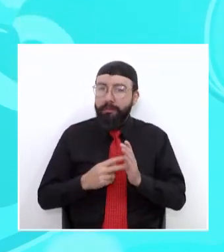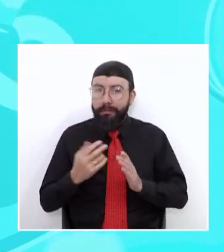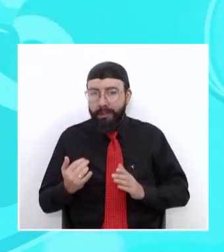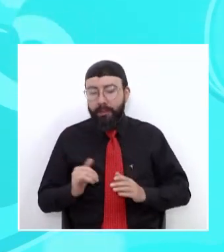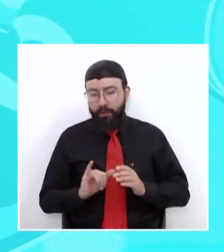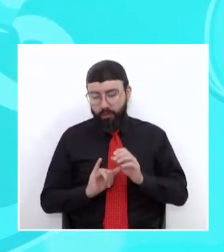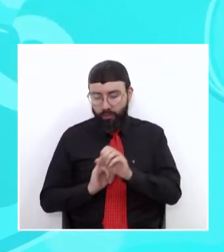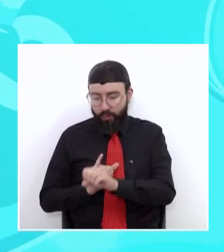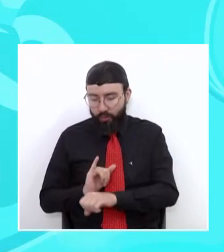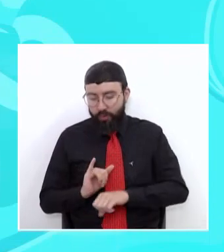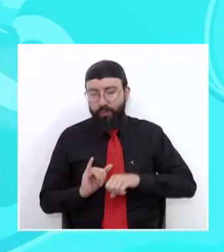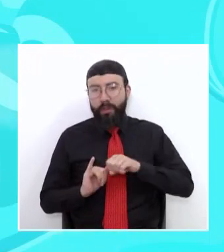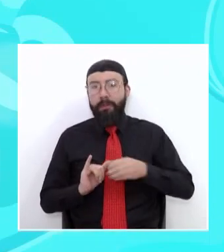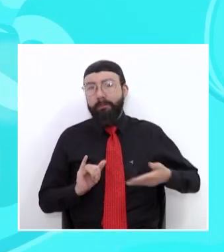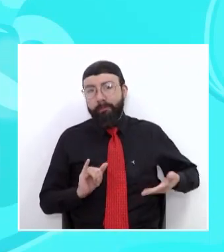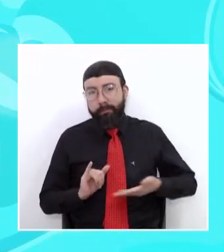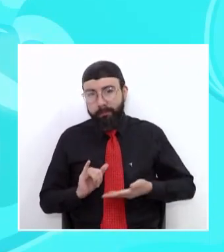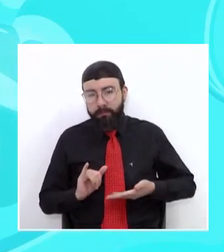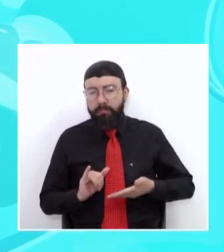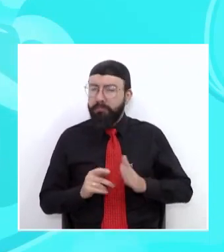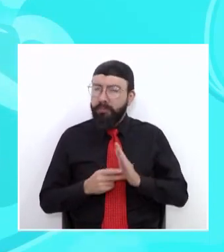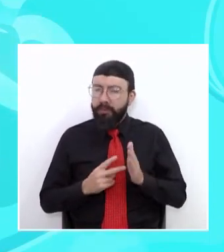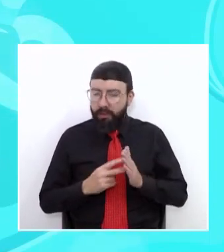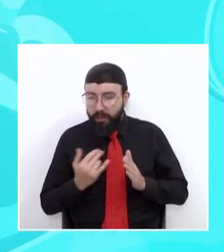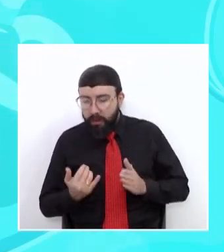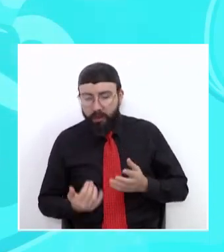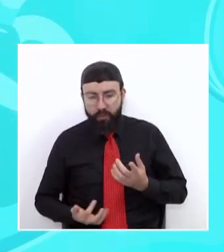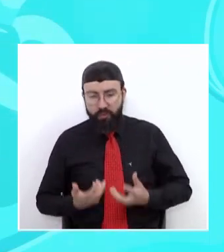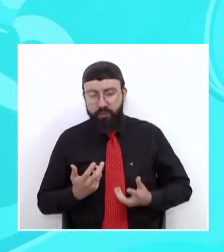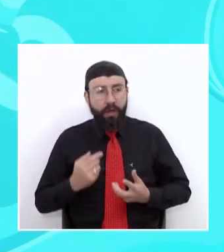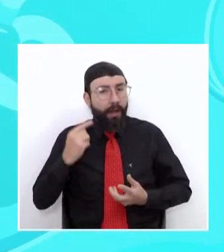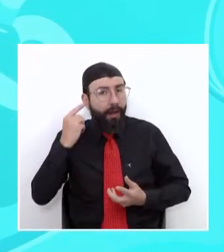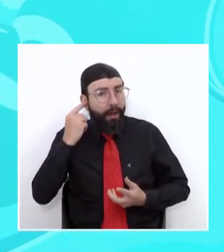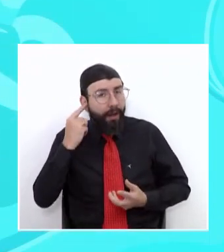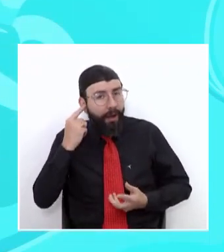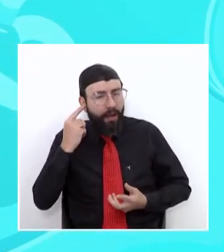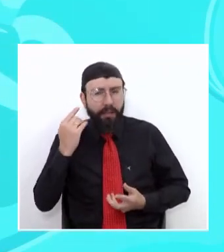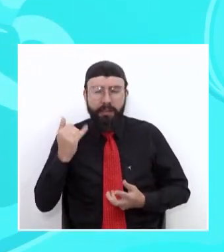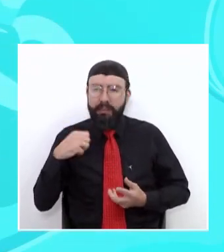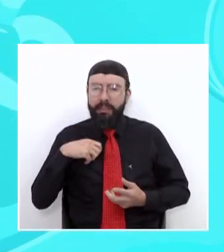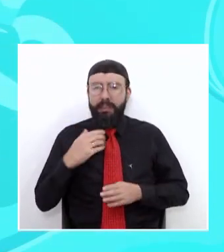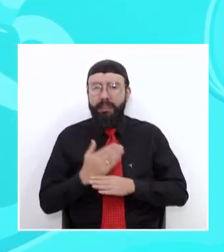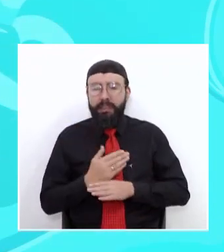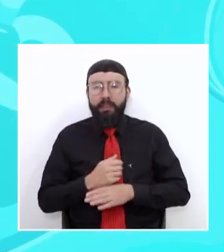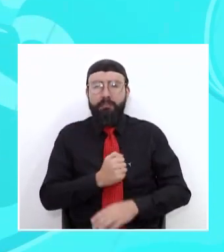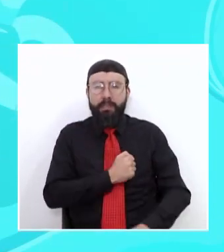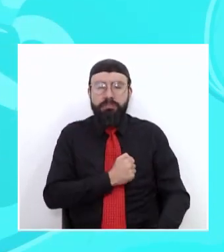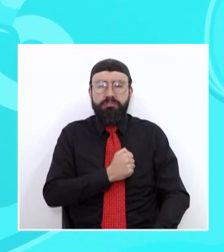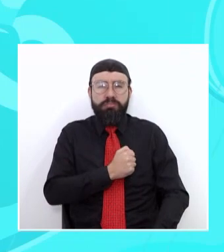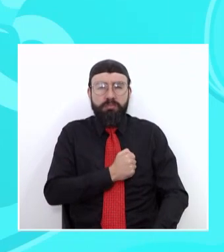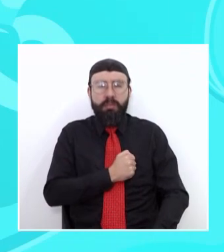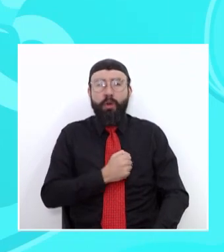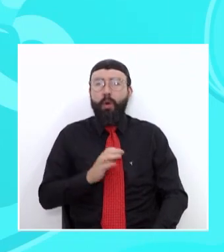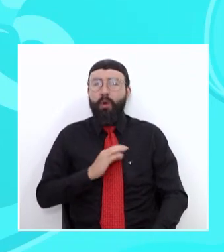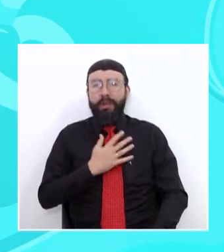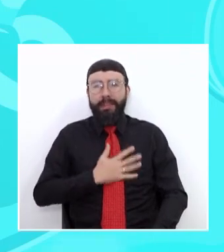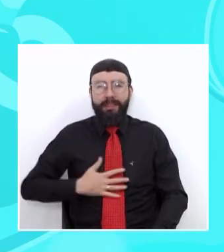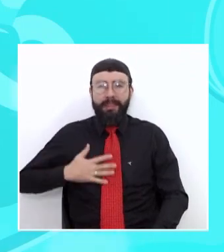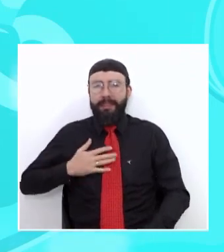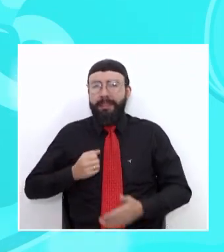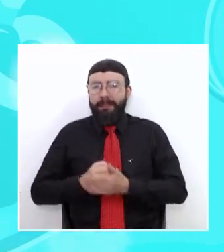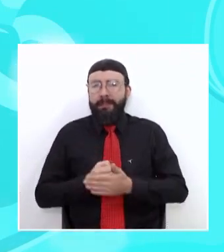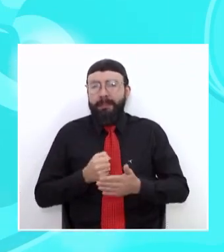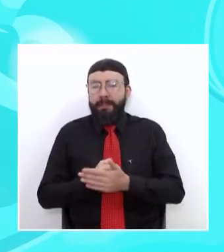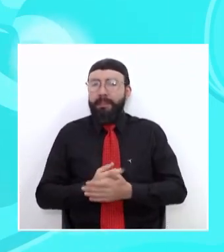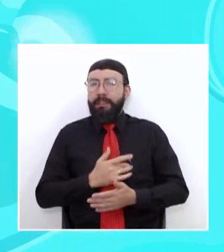genital. Entonces, en esta parte del fuego podríamos estar viendo alteraciones como taquicardias, como presión en el pecho,